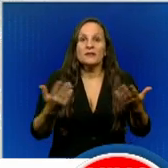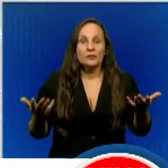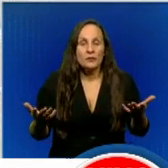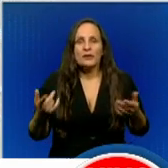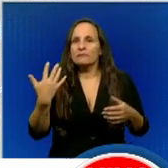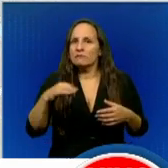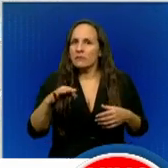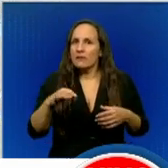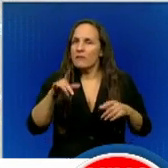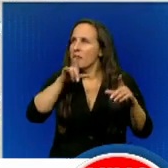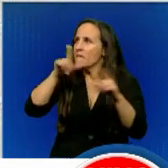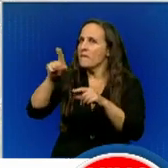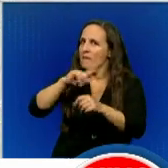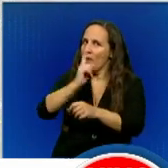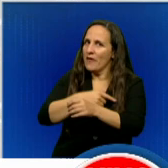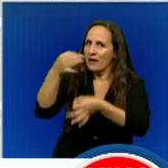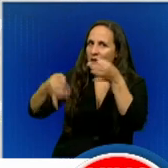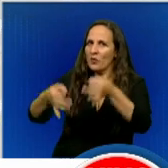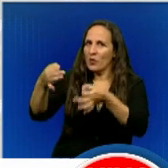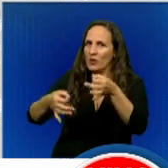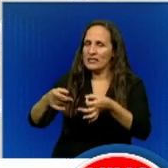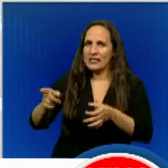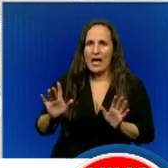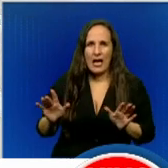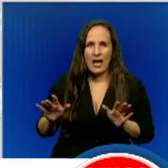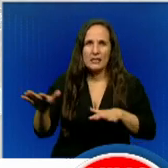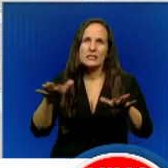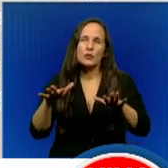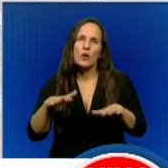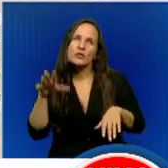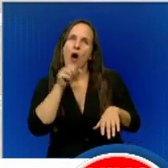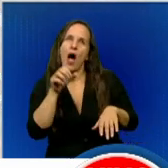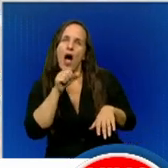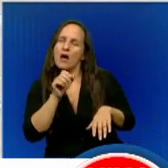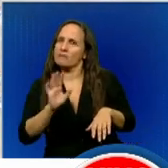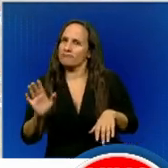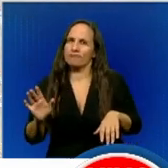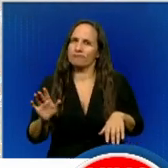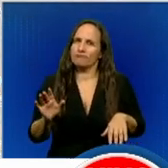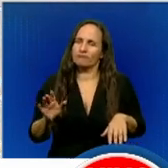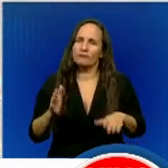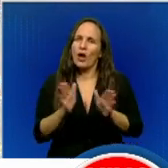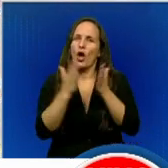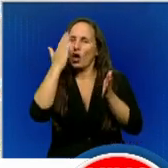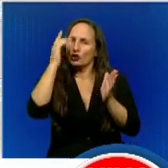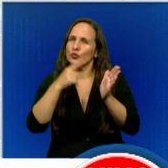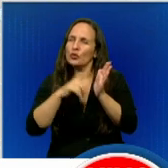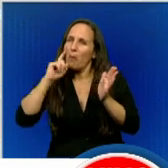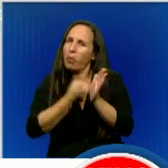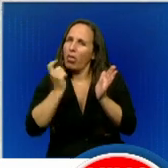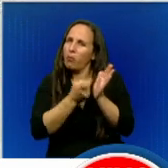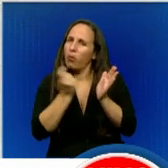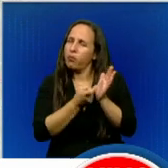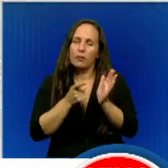que reclamar al poder judicial que sea menos tolerante con las situaciones que son violatorias de la constitución y de las